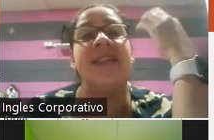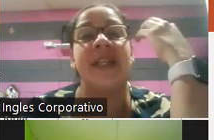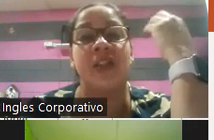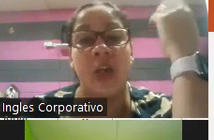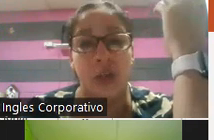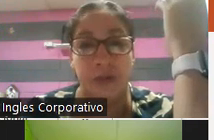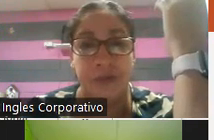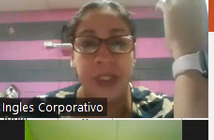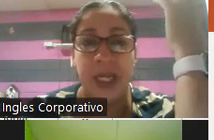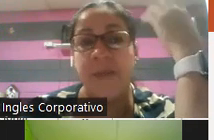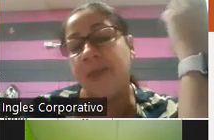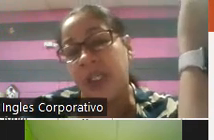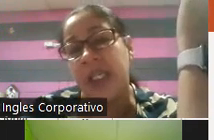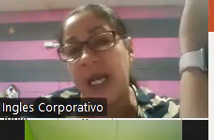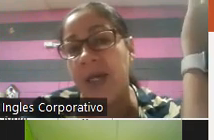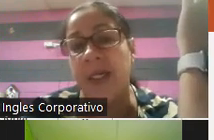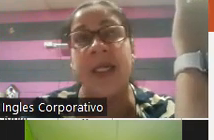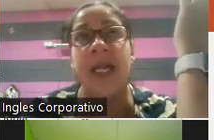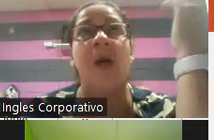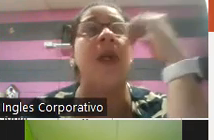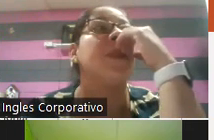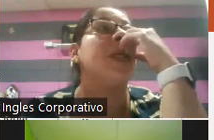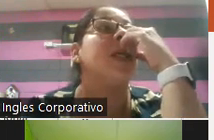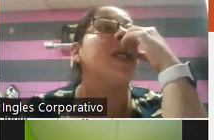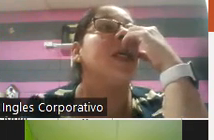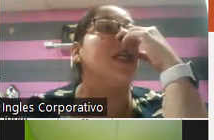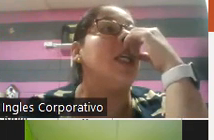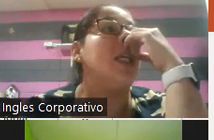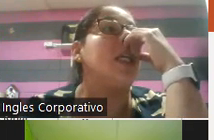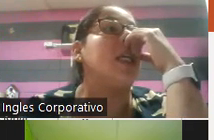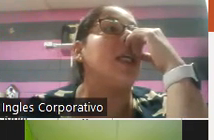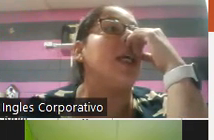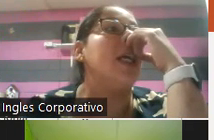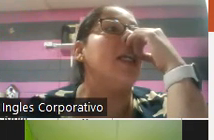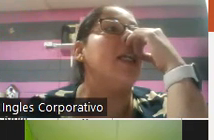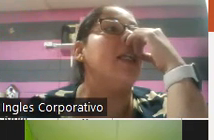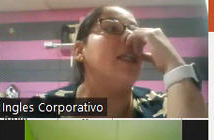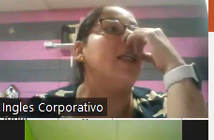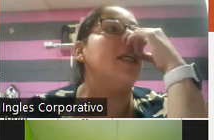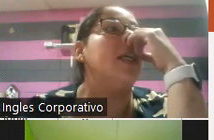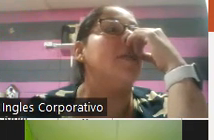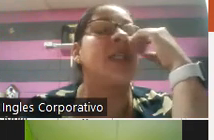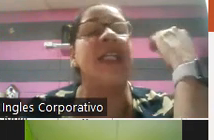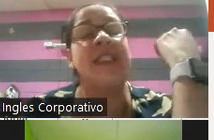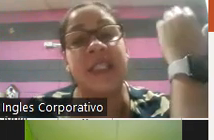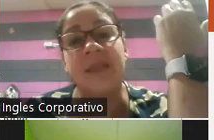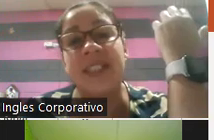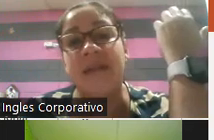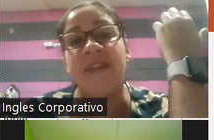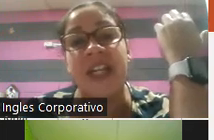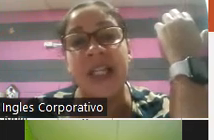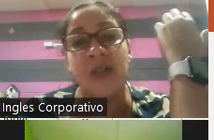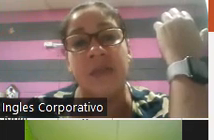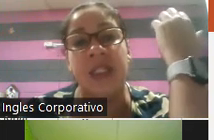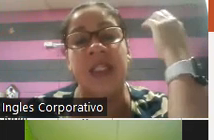del escritorio la que me ponen en la aula en el aula y el el eh Porque el internet me